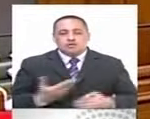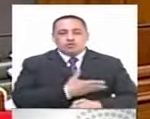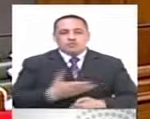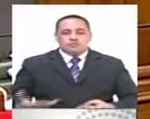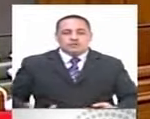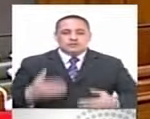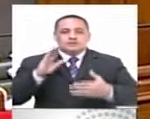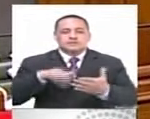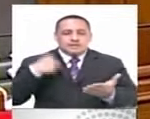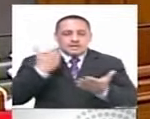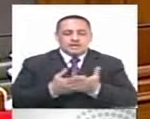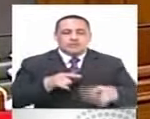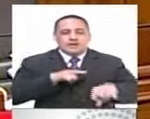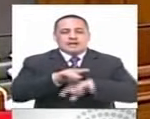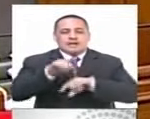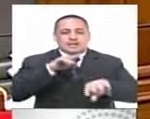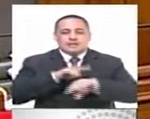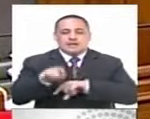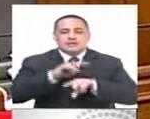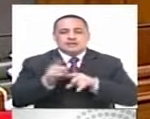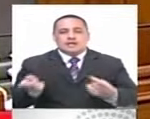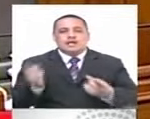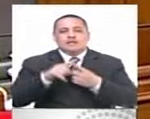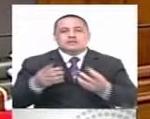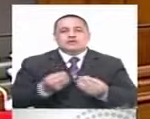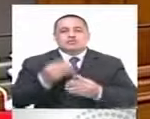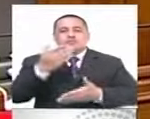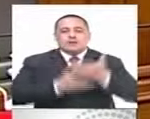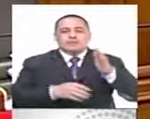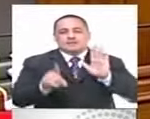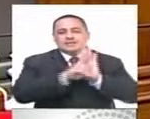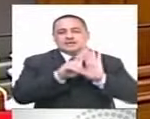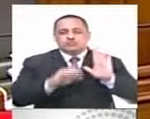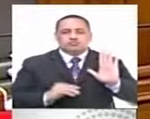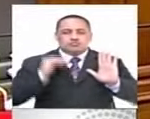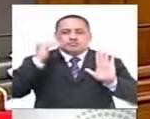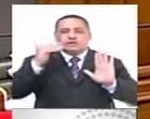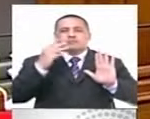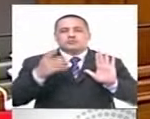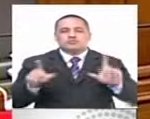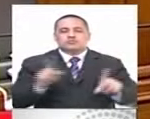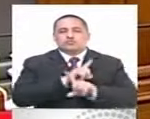que les han venido engañando, hasta con decretos supremos,